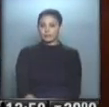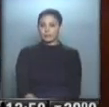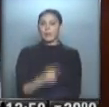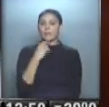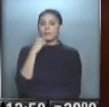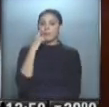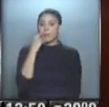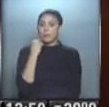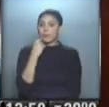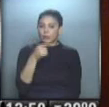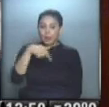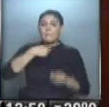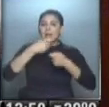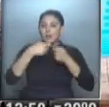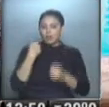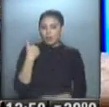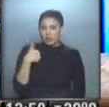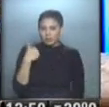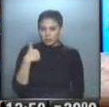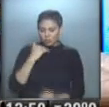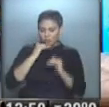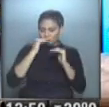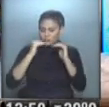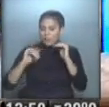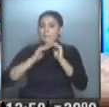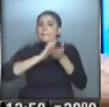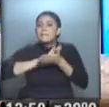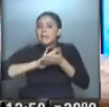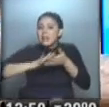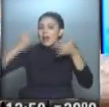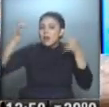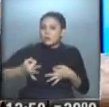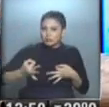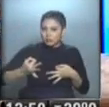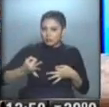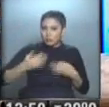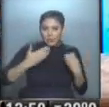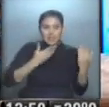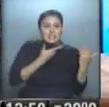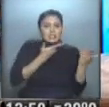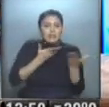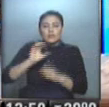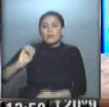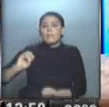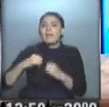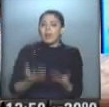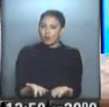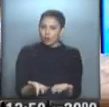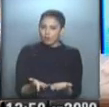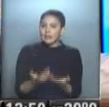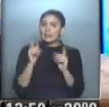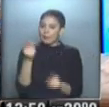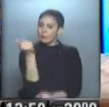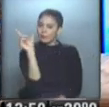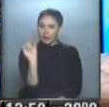¿Cuál es en el mercado argentino la escala mínima adecuada para la prestación del mejor servicio al